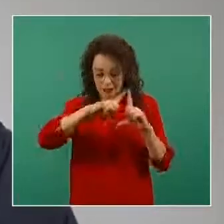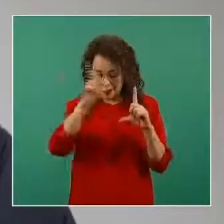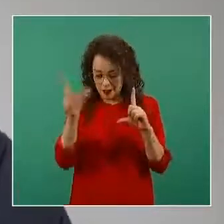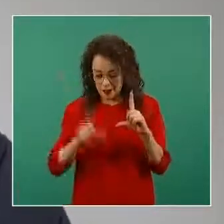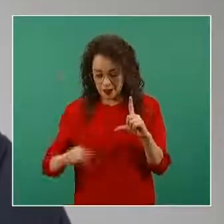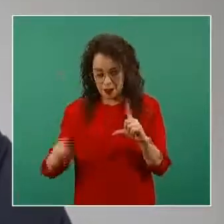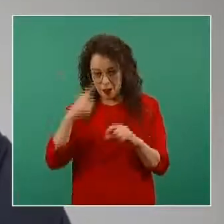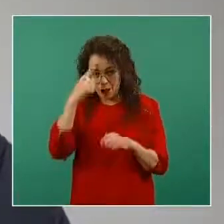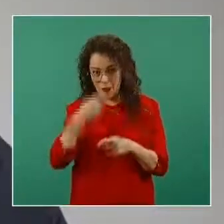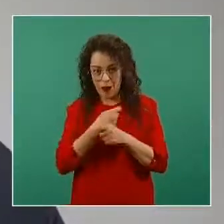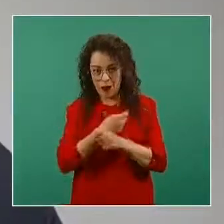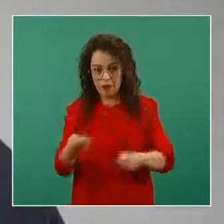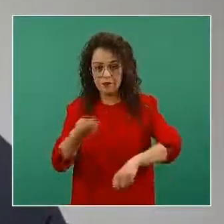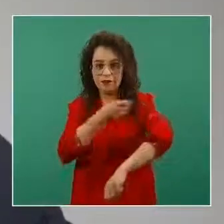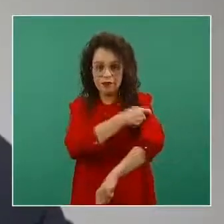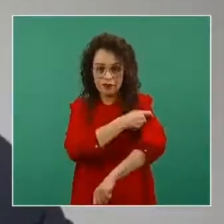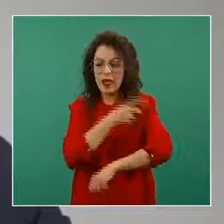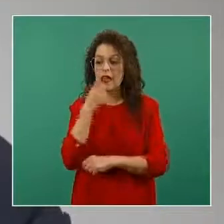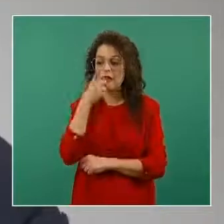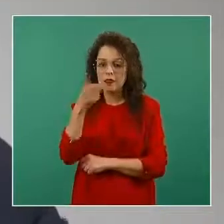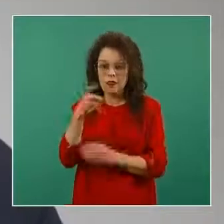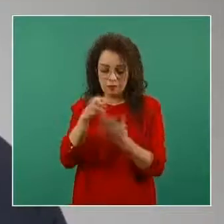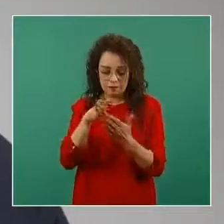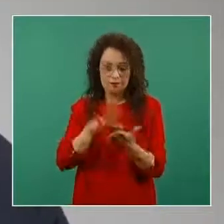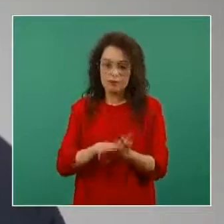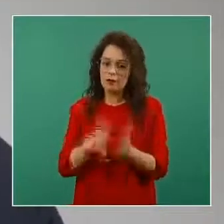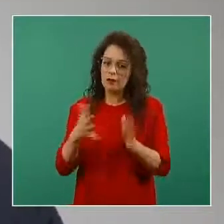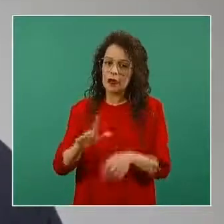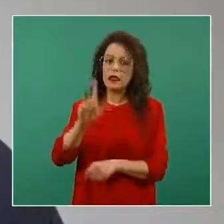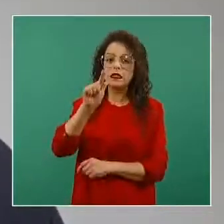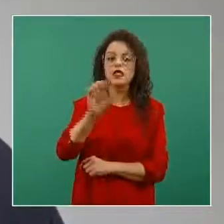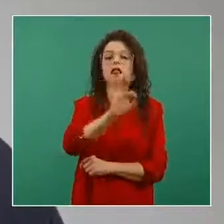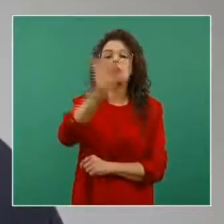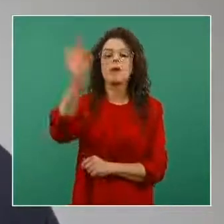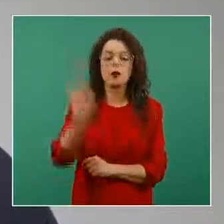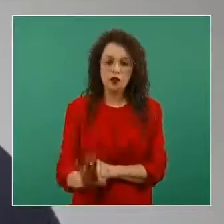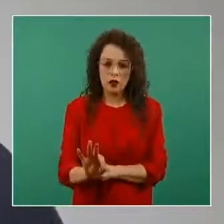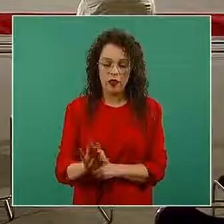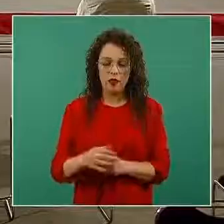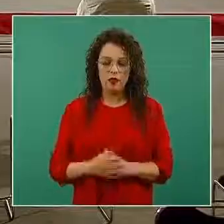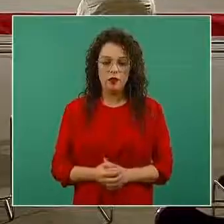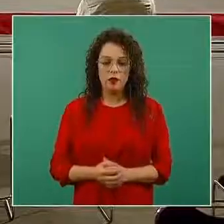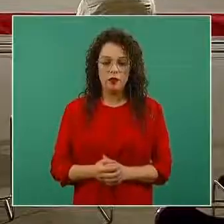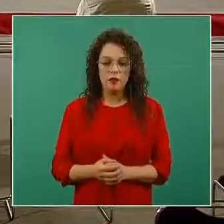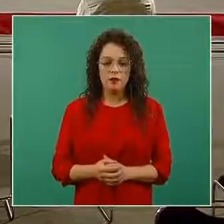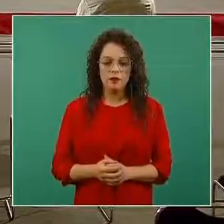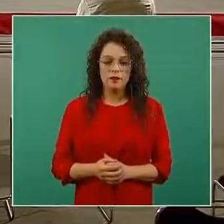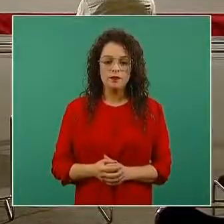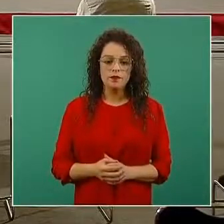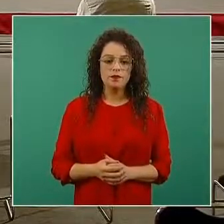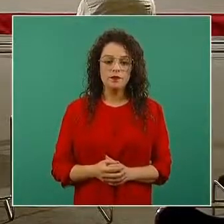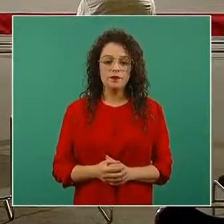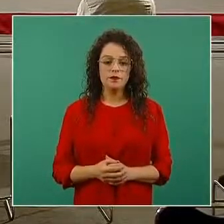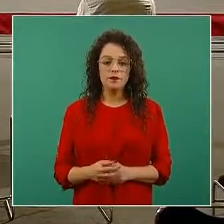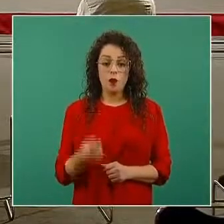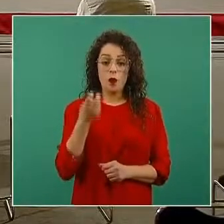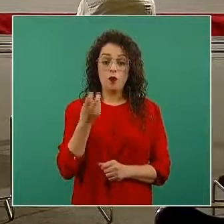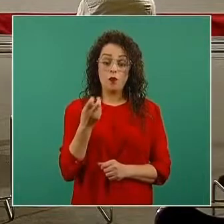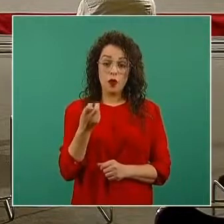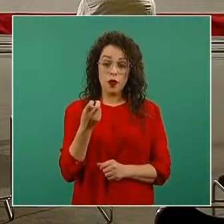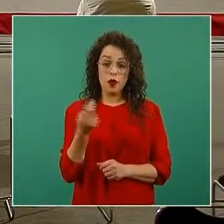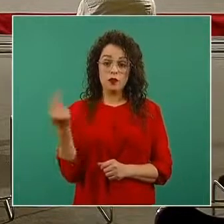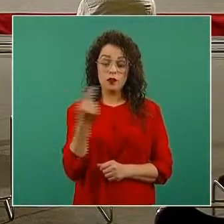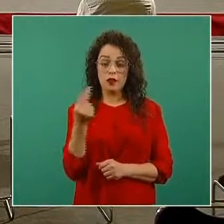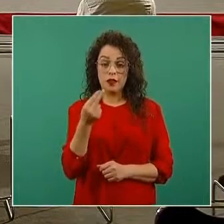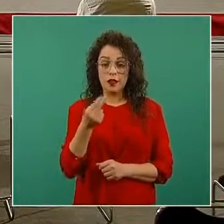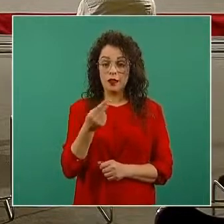un mínimo de un 70%. De ahí la priorización también que viene de la mano de cómo llegamos a